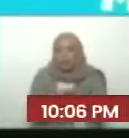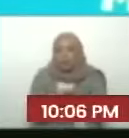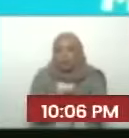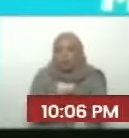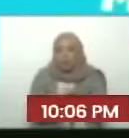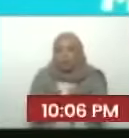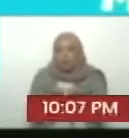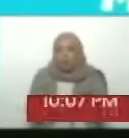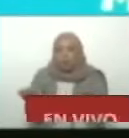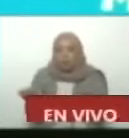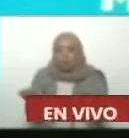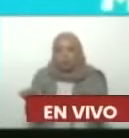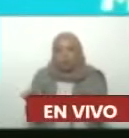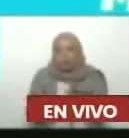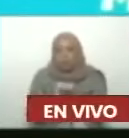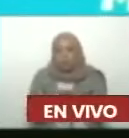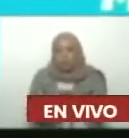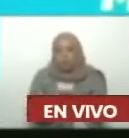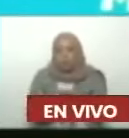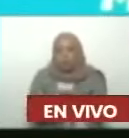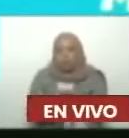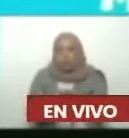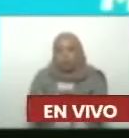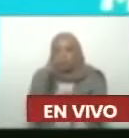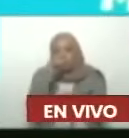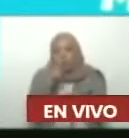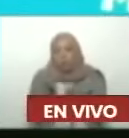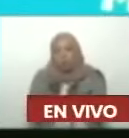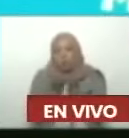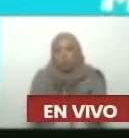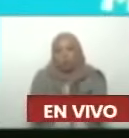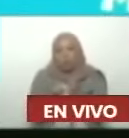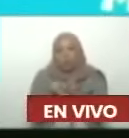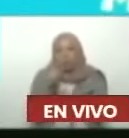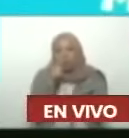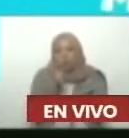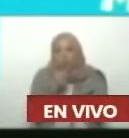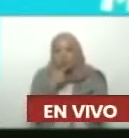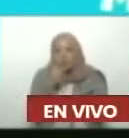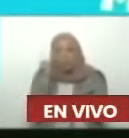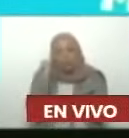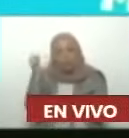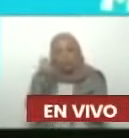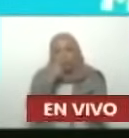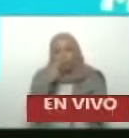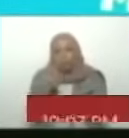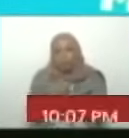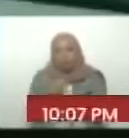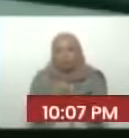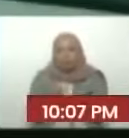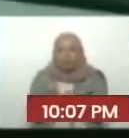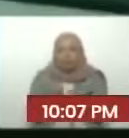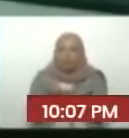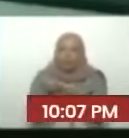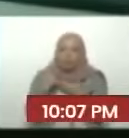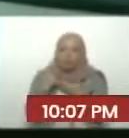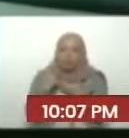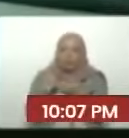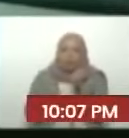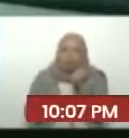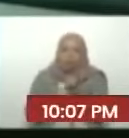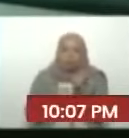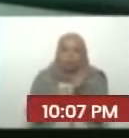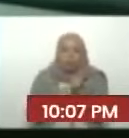preescolar, educación inicial. Y los primeros años de la educación primaria. Me parece muy buena esta idea, por eso te iba a pedir ayuda,